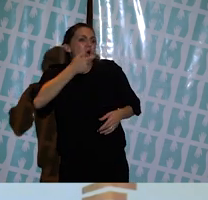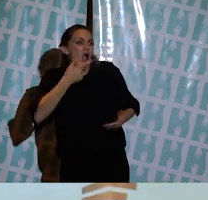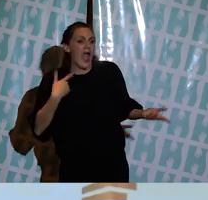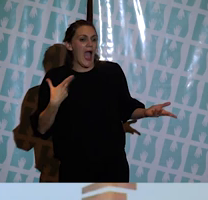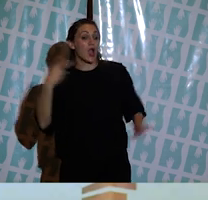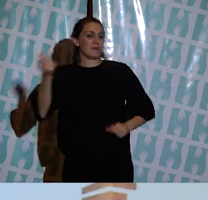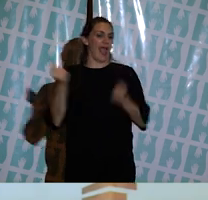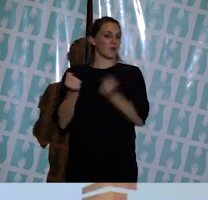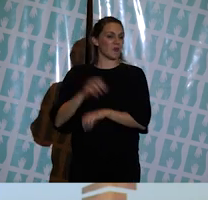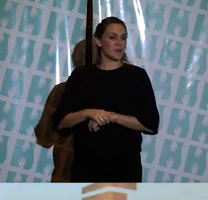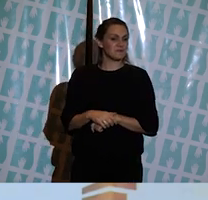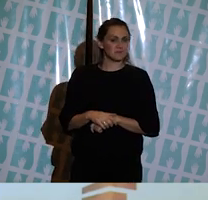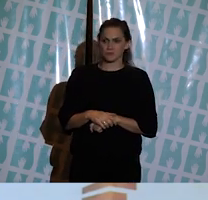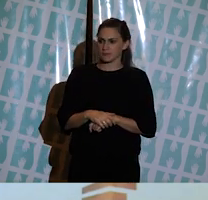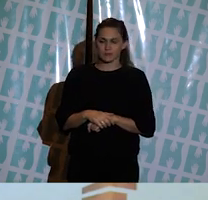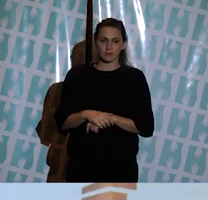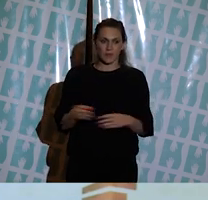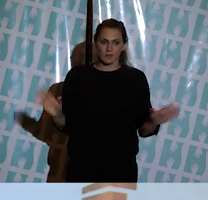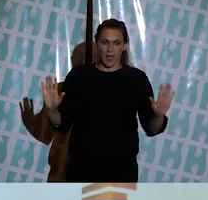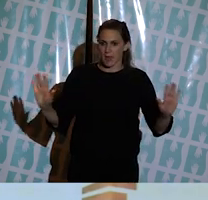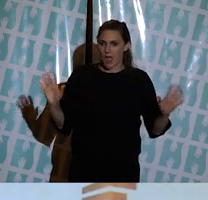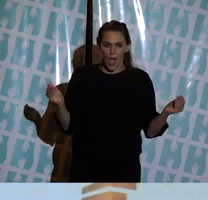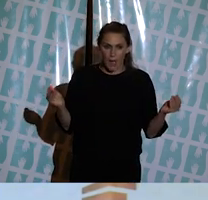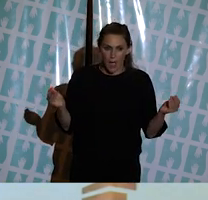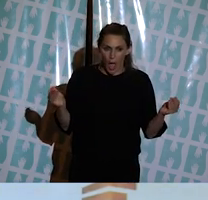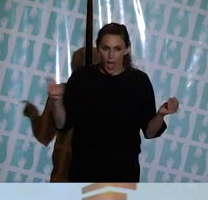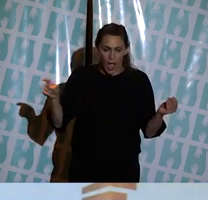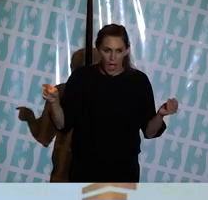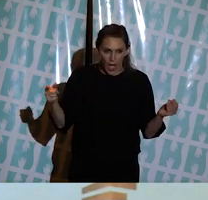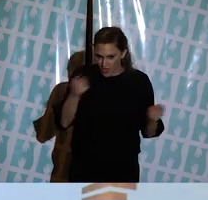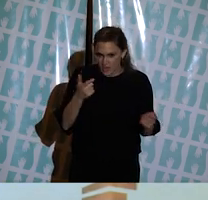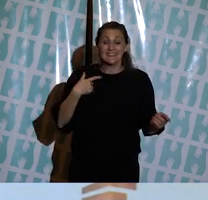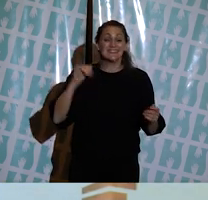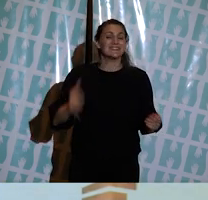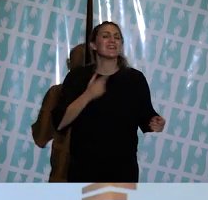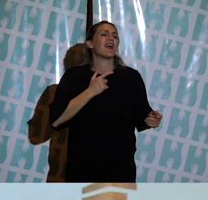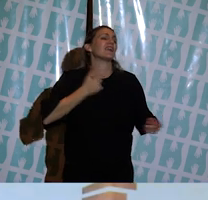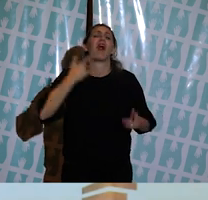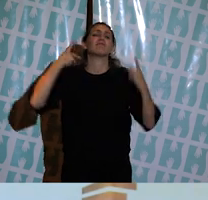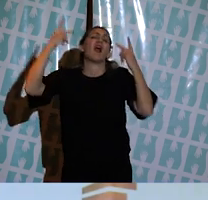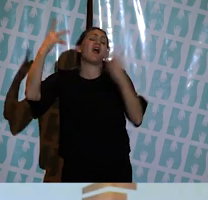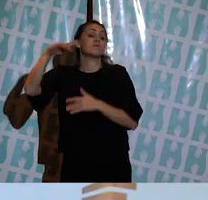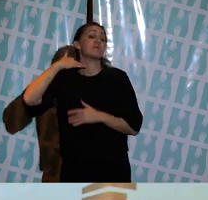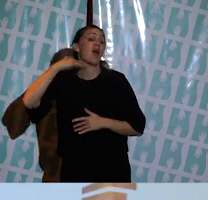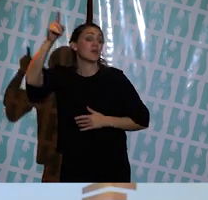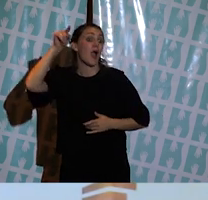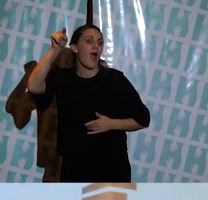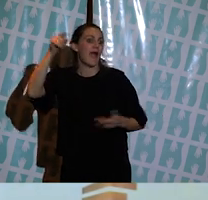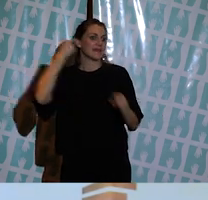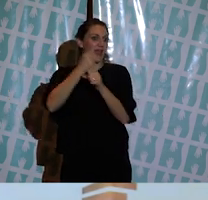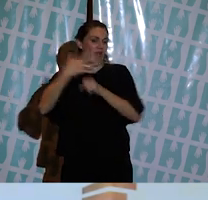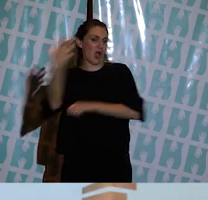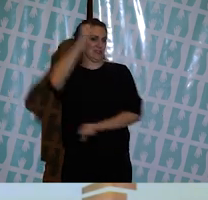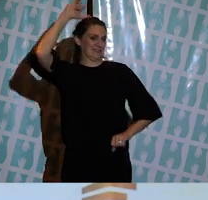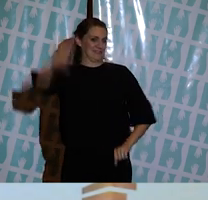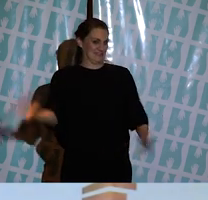auto. ¿Pero cómo le vas a comprar un auto? No, y después me pidió que quería irse a México, que cuando en México iba a conseguir trabajo